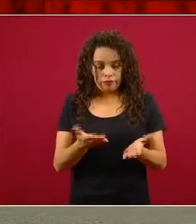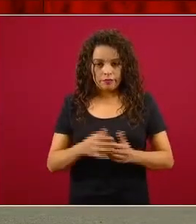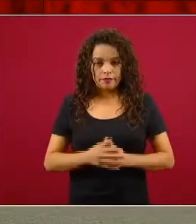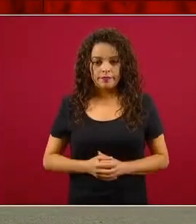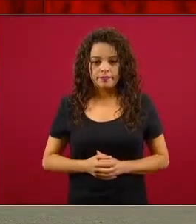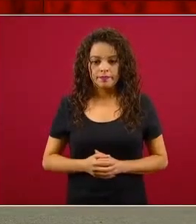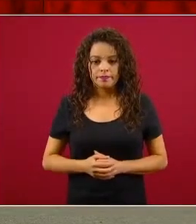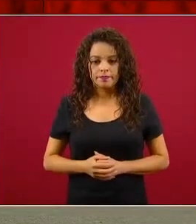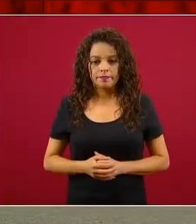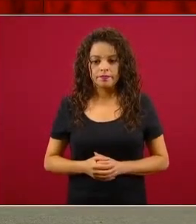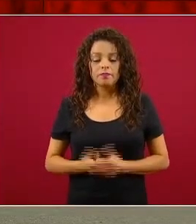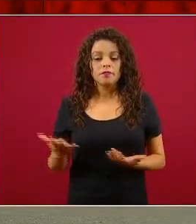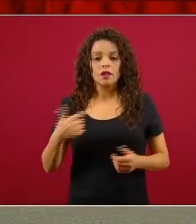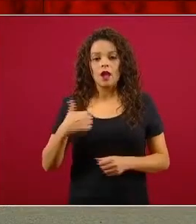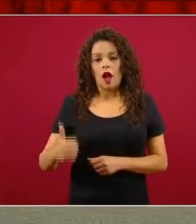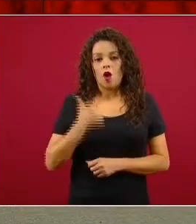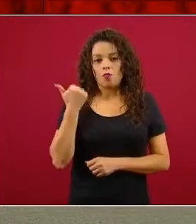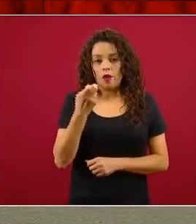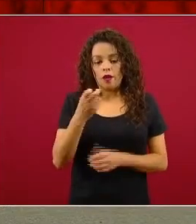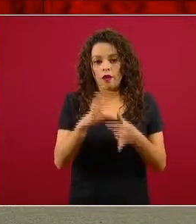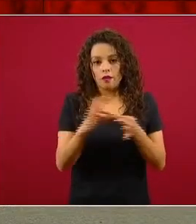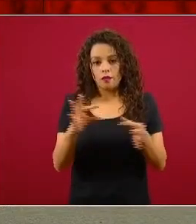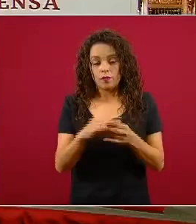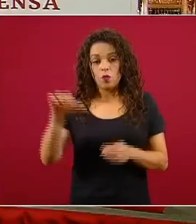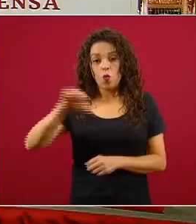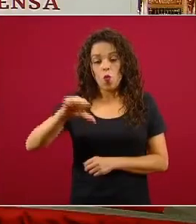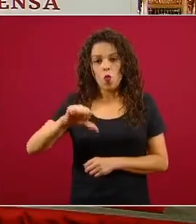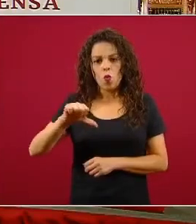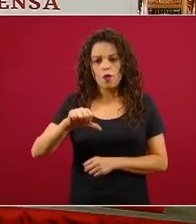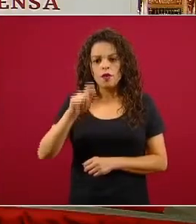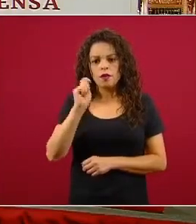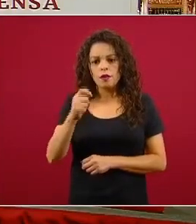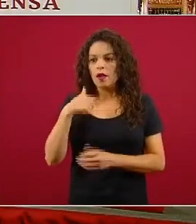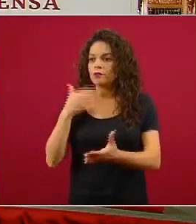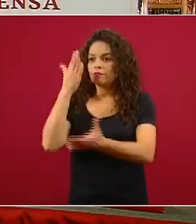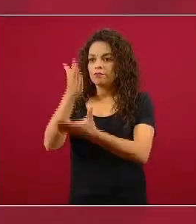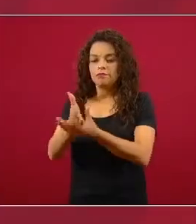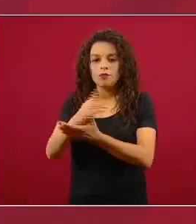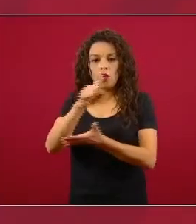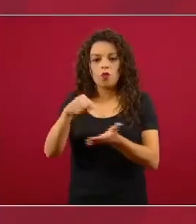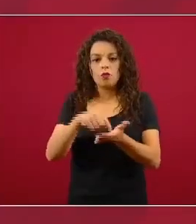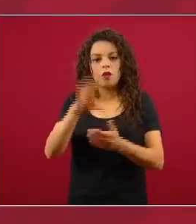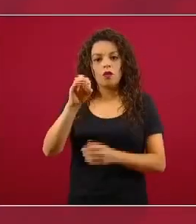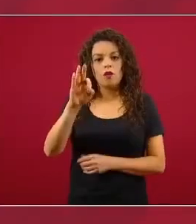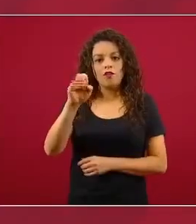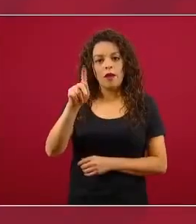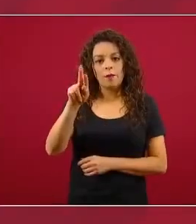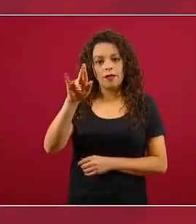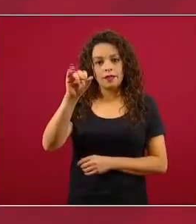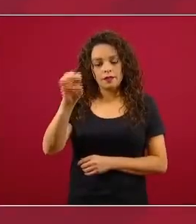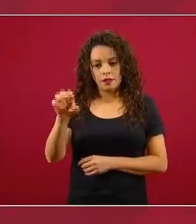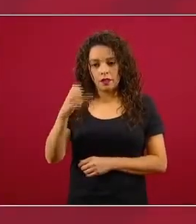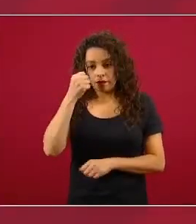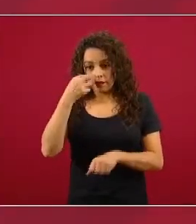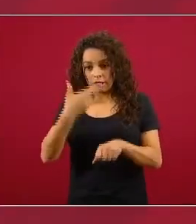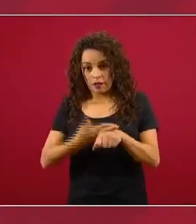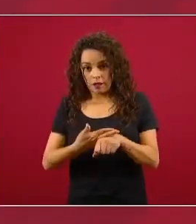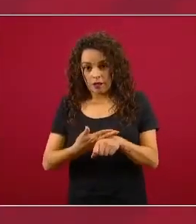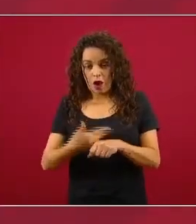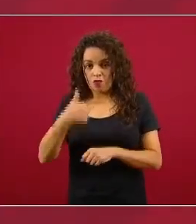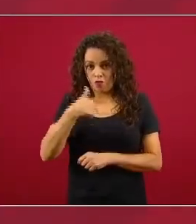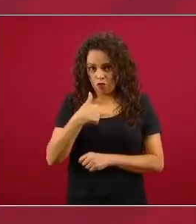Y eso es lo que hay. Aprovecho para comentar al respecto. Hoy tuvimos una visita a COFEPRIS, fuimos el secretario Alcocer y